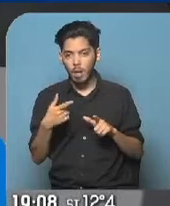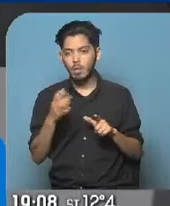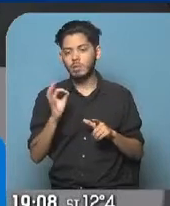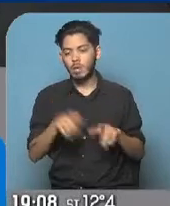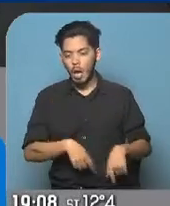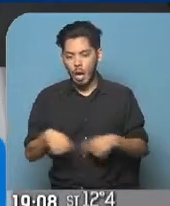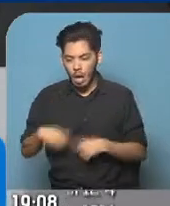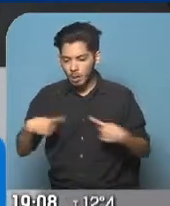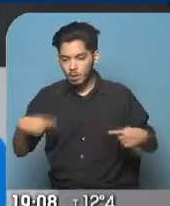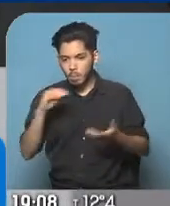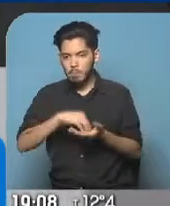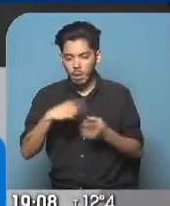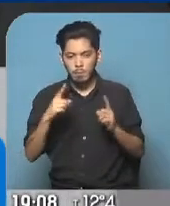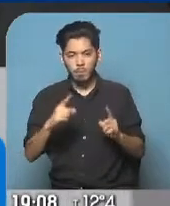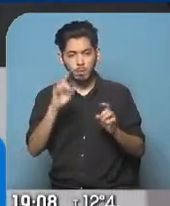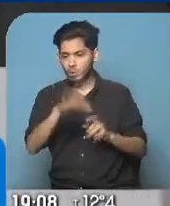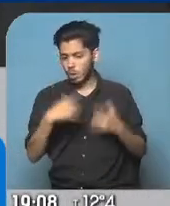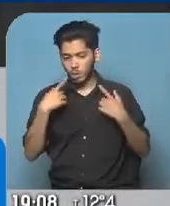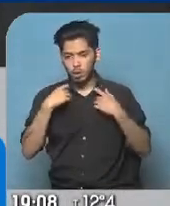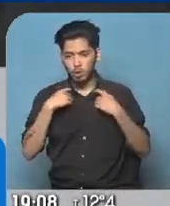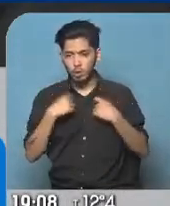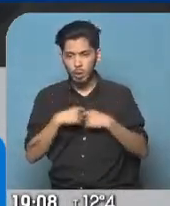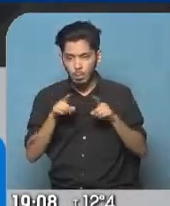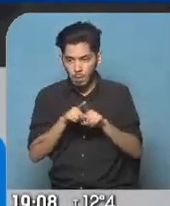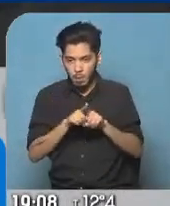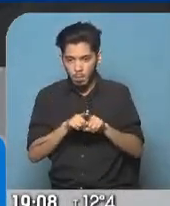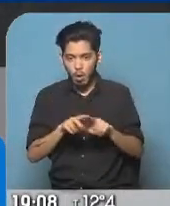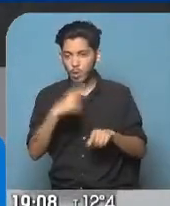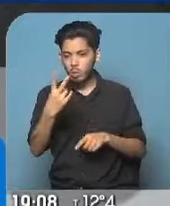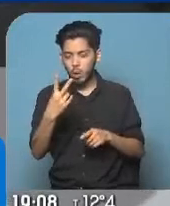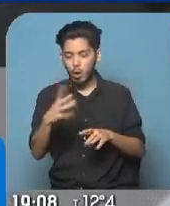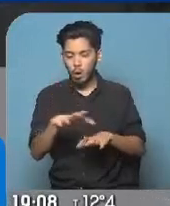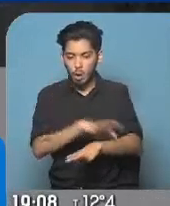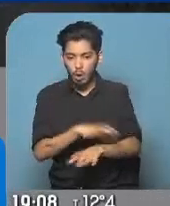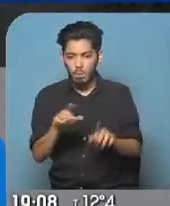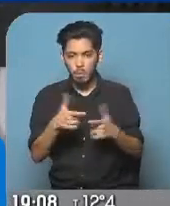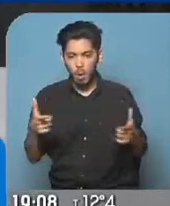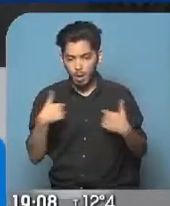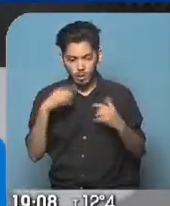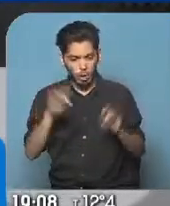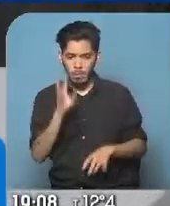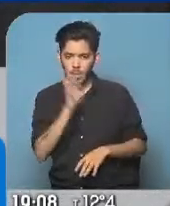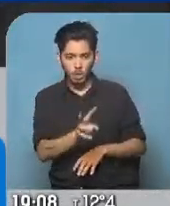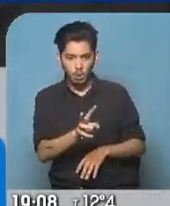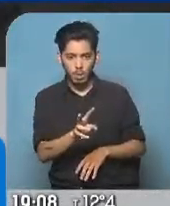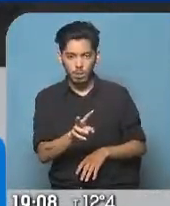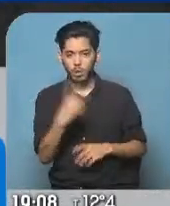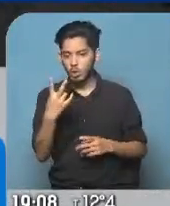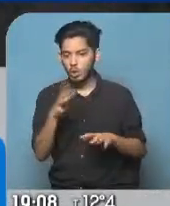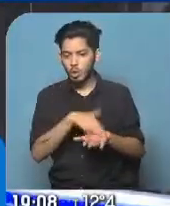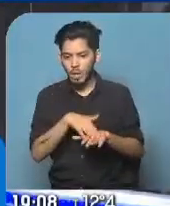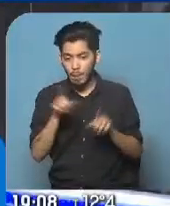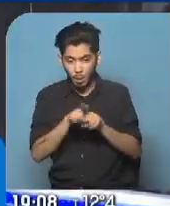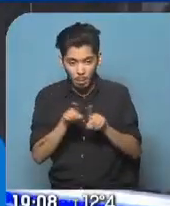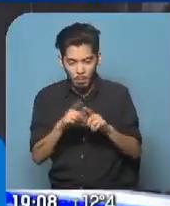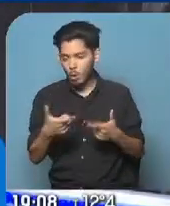solo ese sector gris y solo las botas de media caña que yo vi no tenía dos pares verónica daniela lópez en los estudios de la tv pública te está escuchando